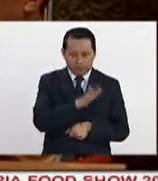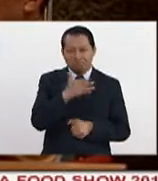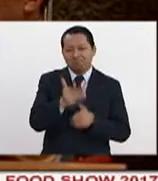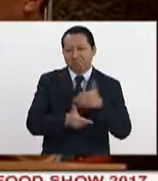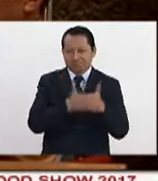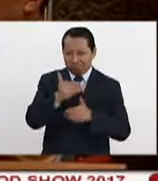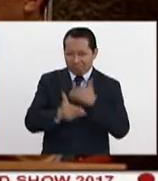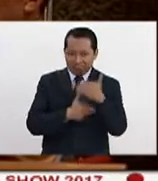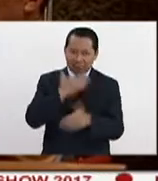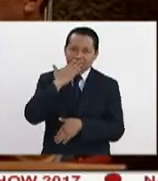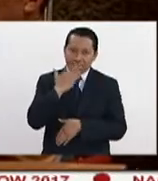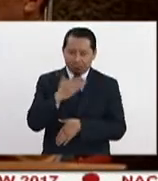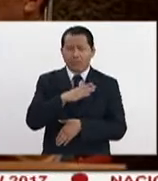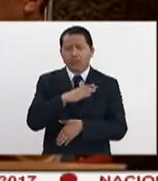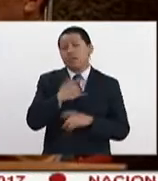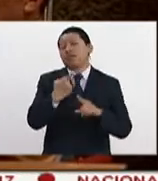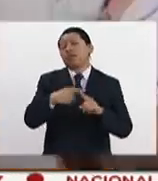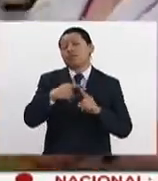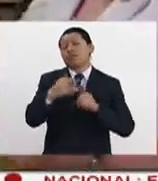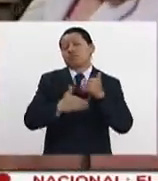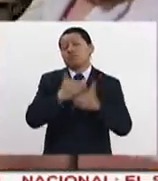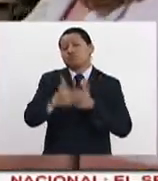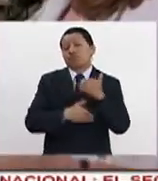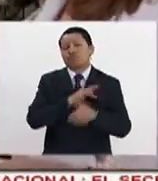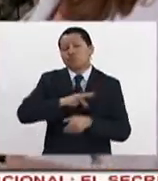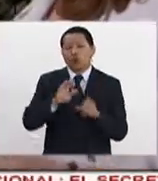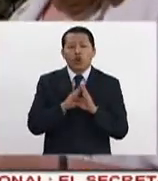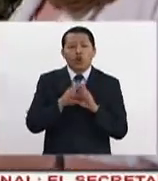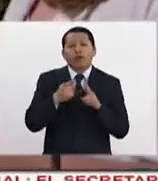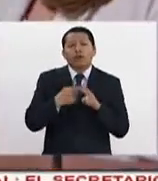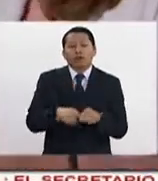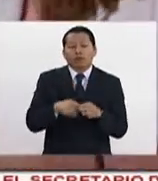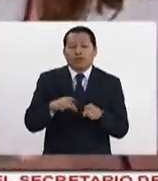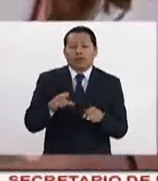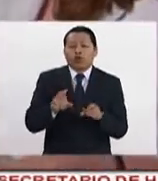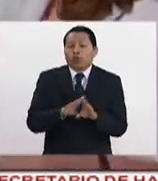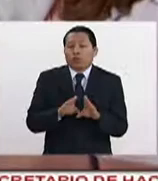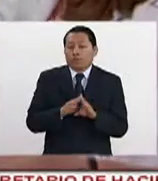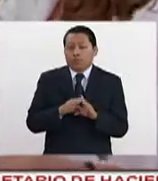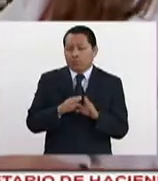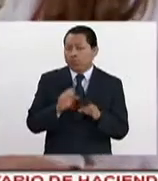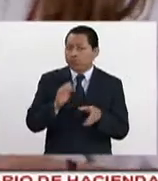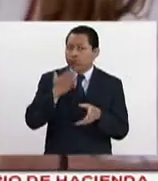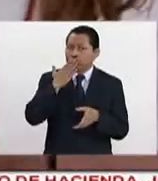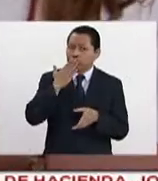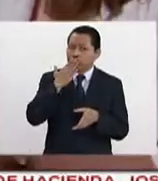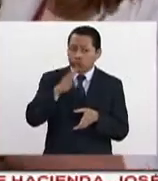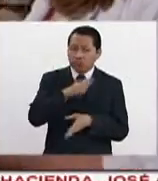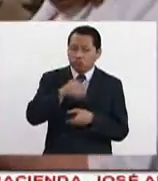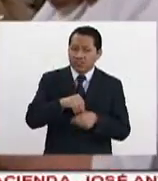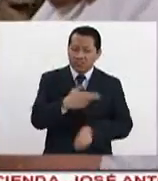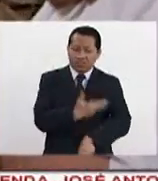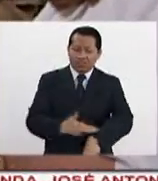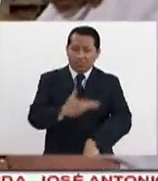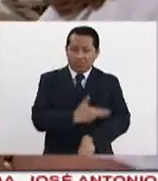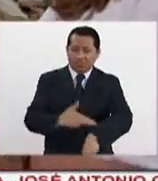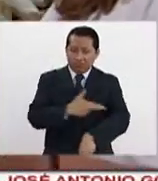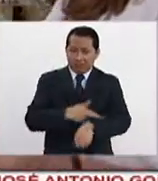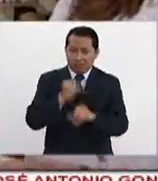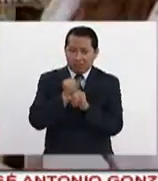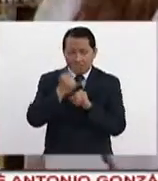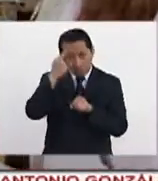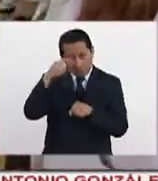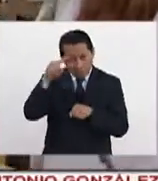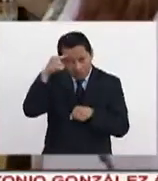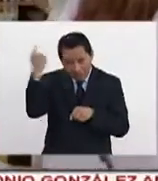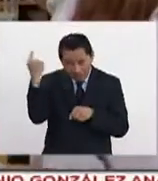Aquí también hemos tenido grandes avances. Comenzamos con una simplificación y digitalización de trámites para facilitarle la vida